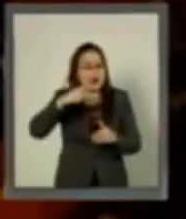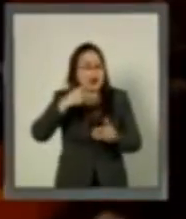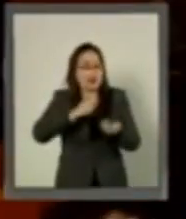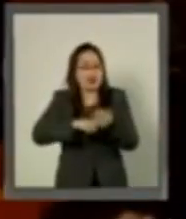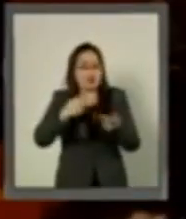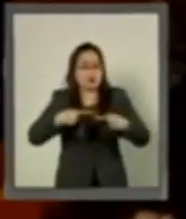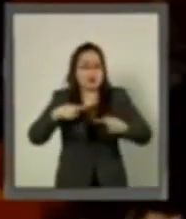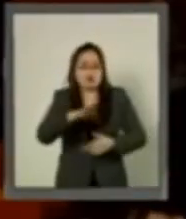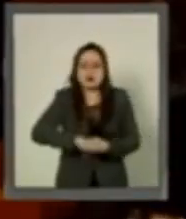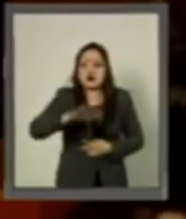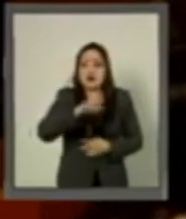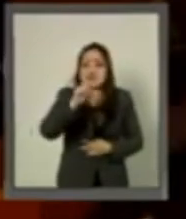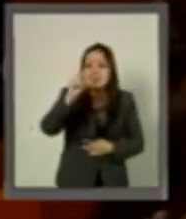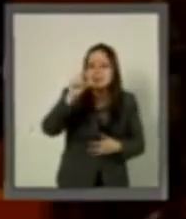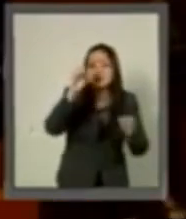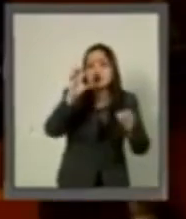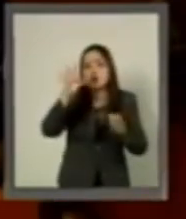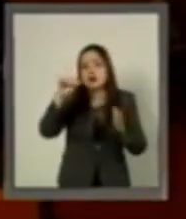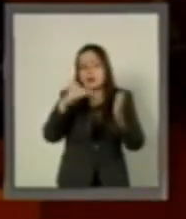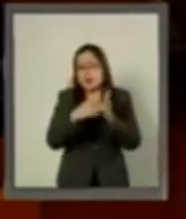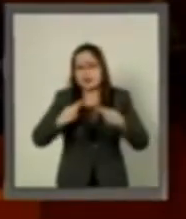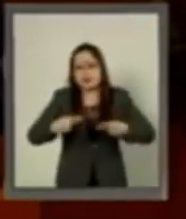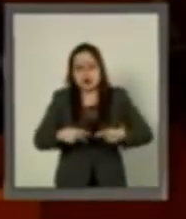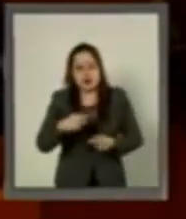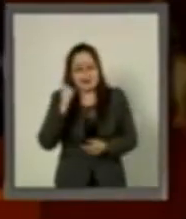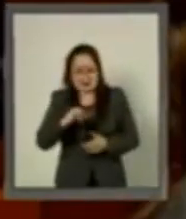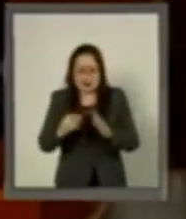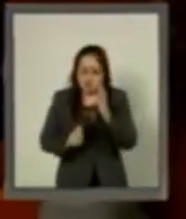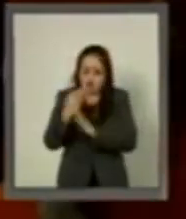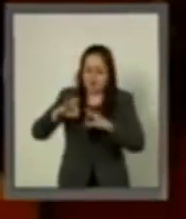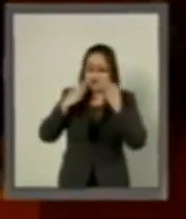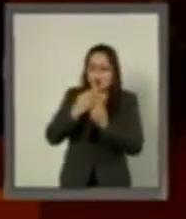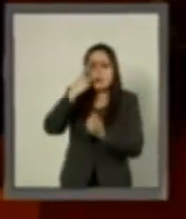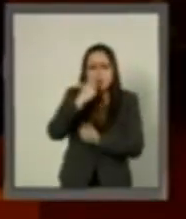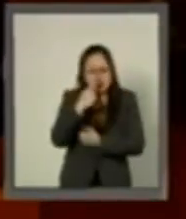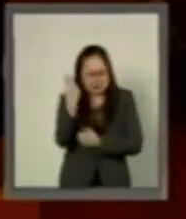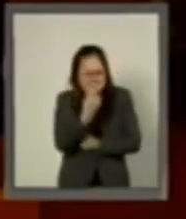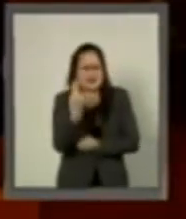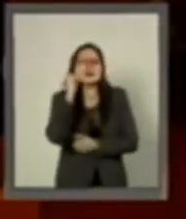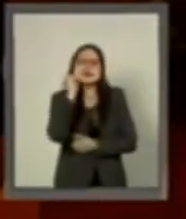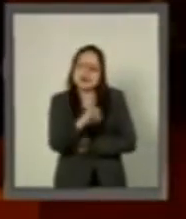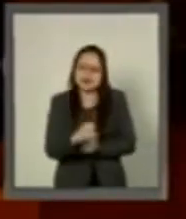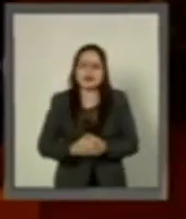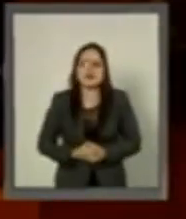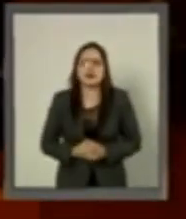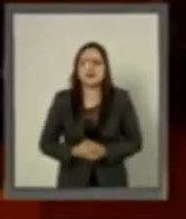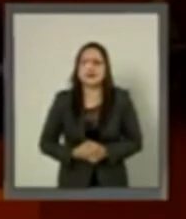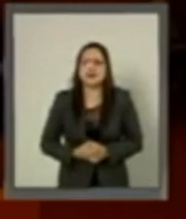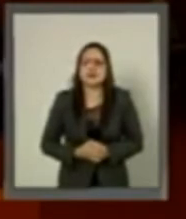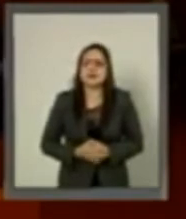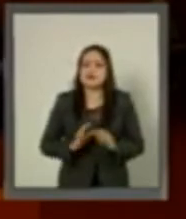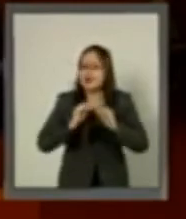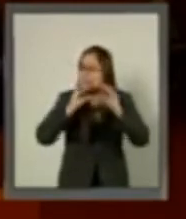tenemos realmente en este país áreas específicas que pudieran estar